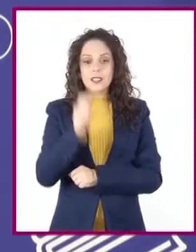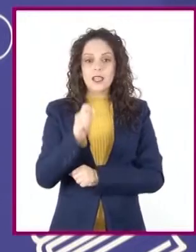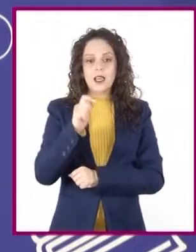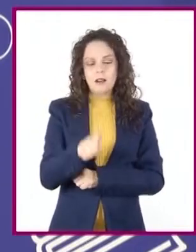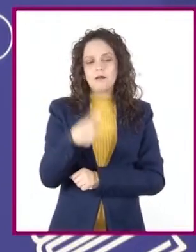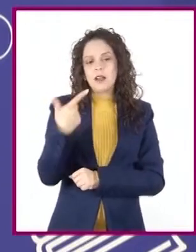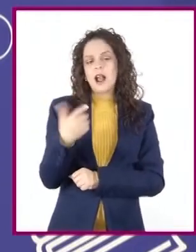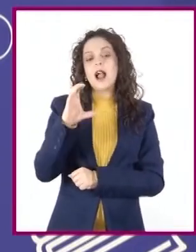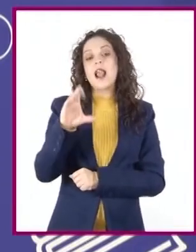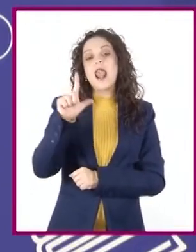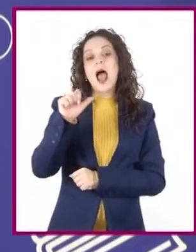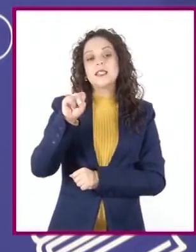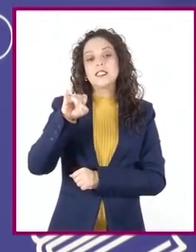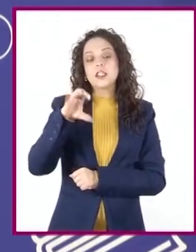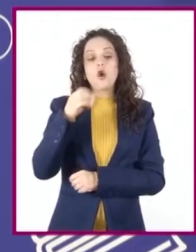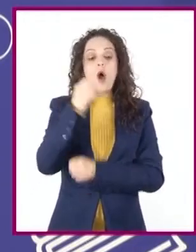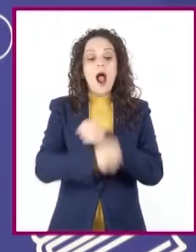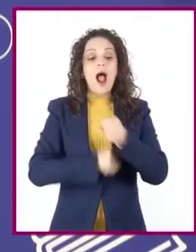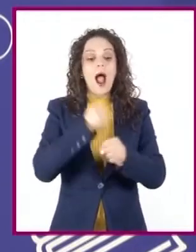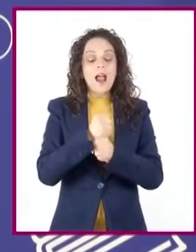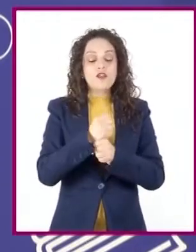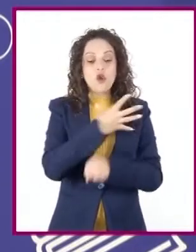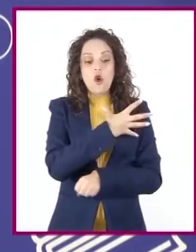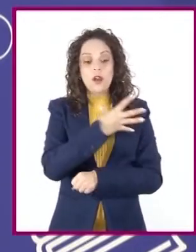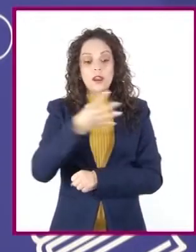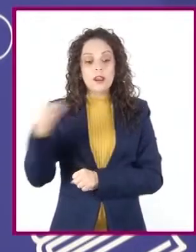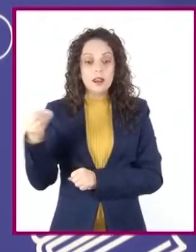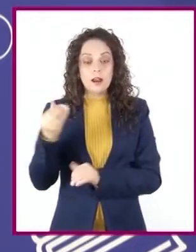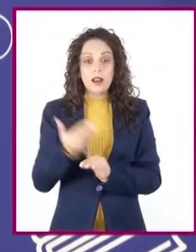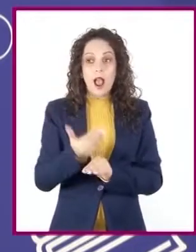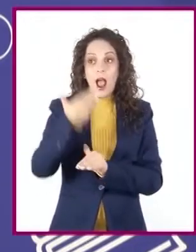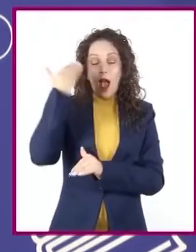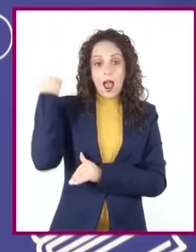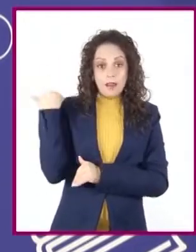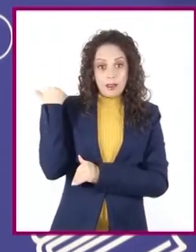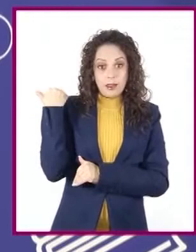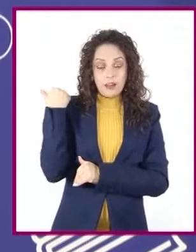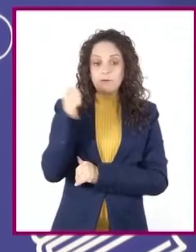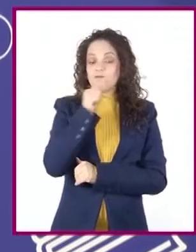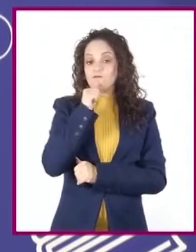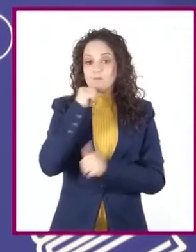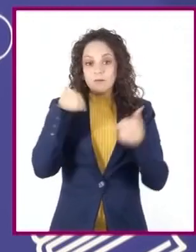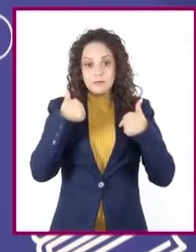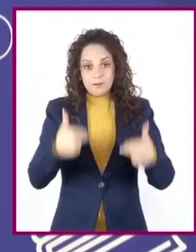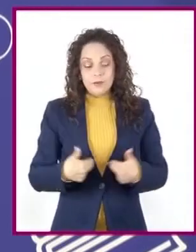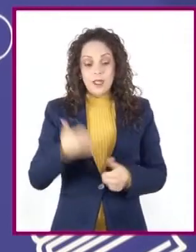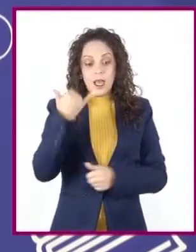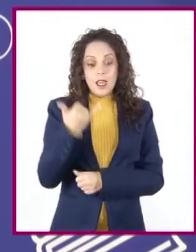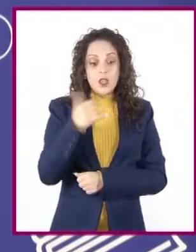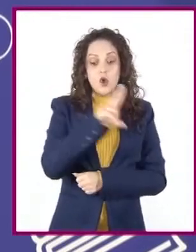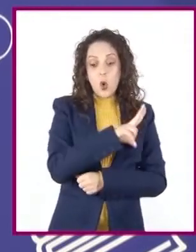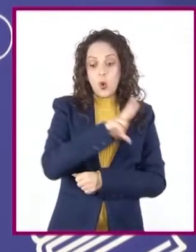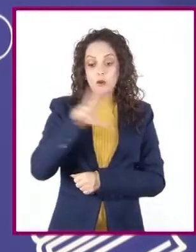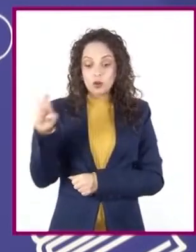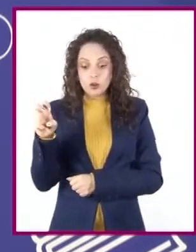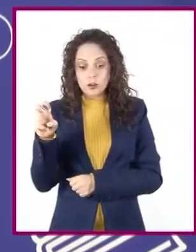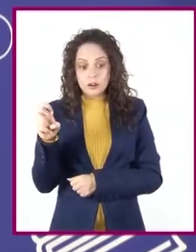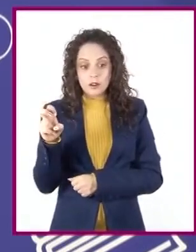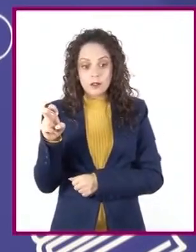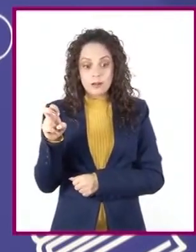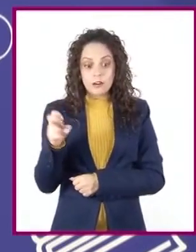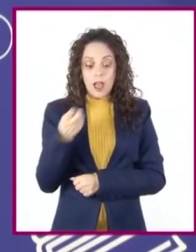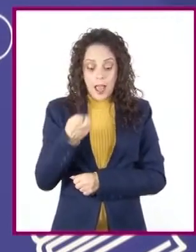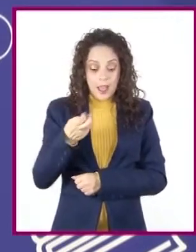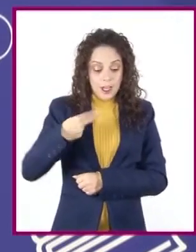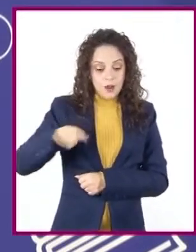los años 500 antes de nuestra era y 800 de nuestra era. Fue en este